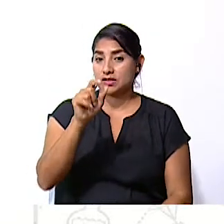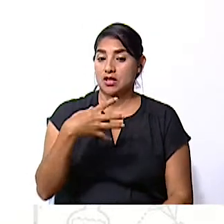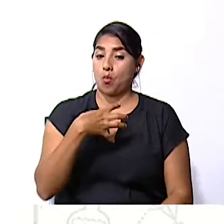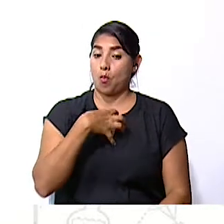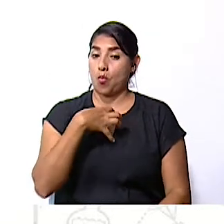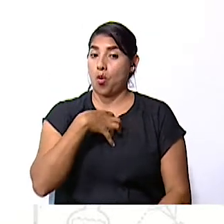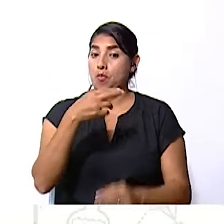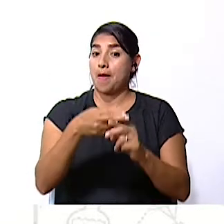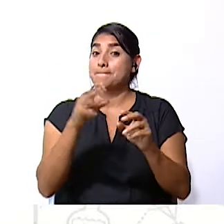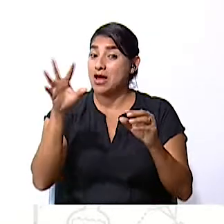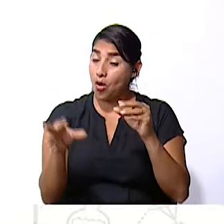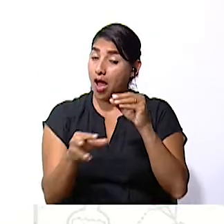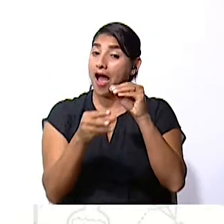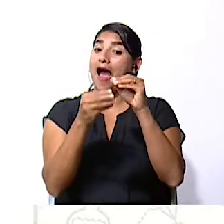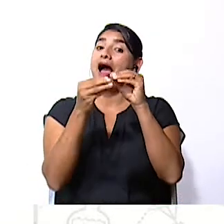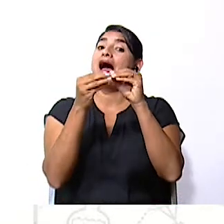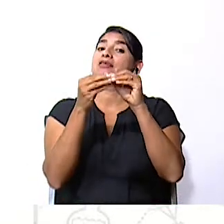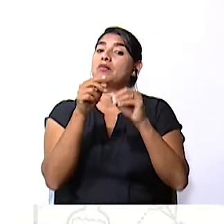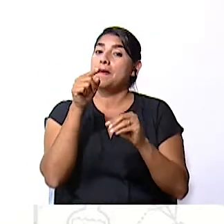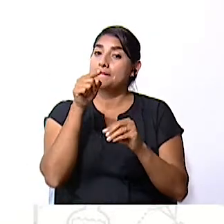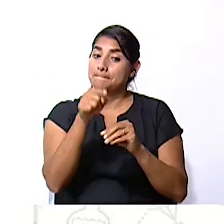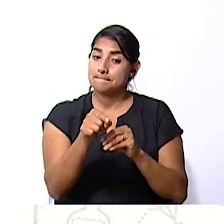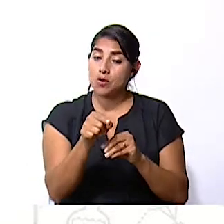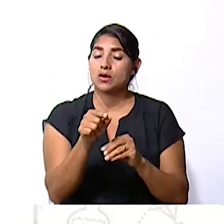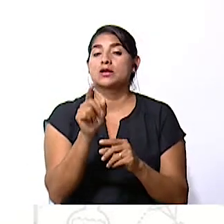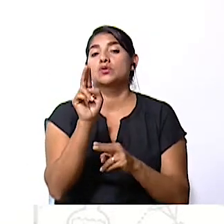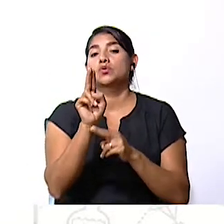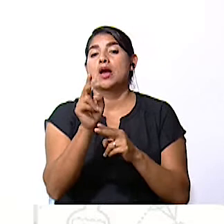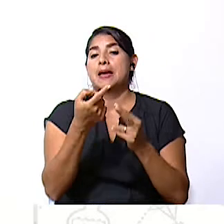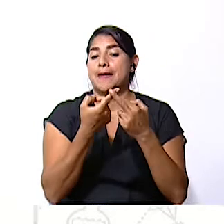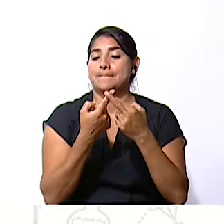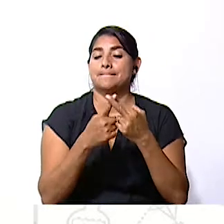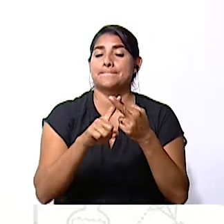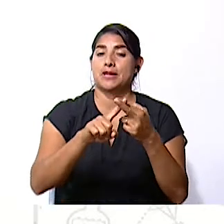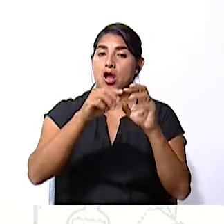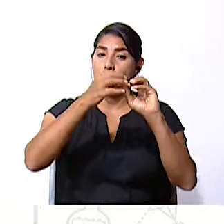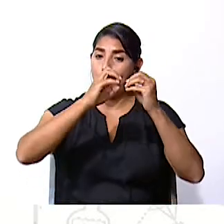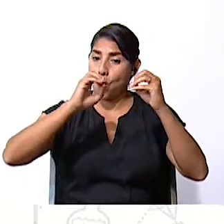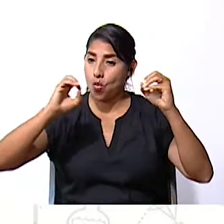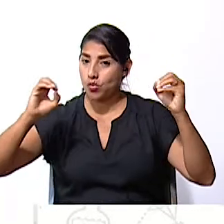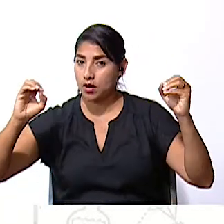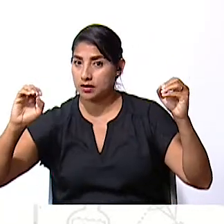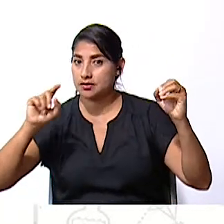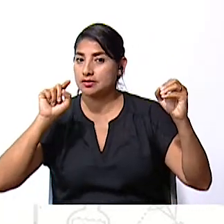propio, pero además porque se ubica al inicio de una